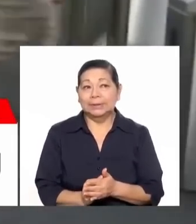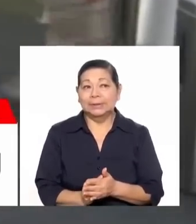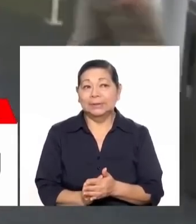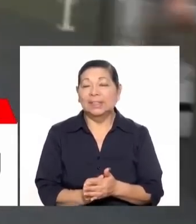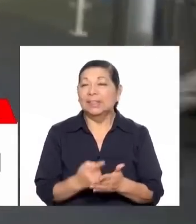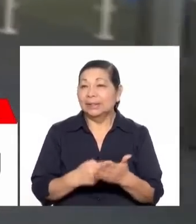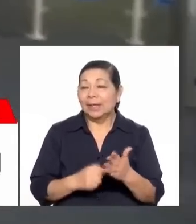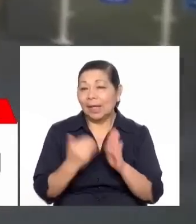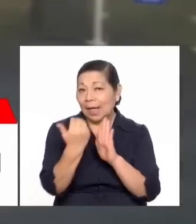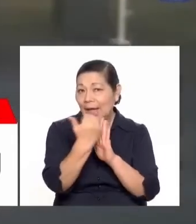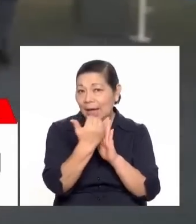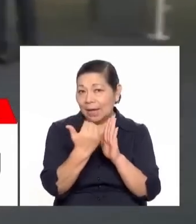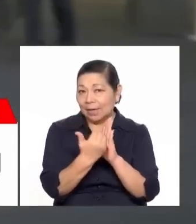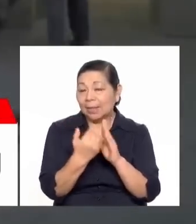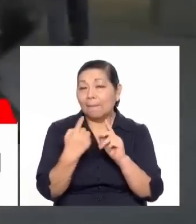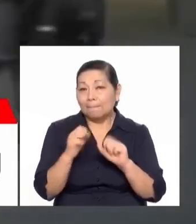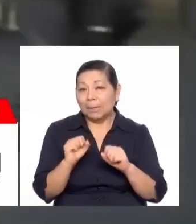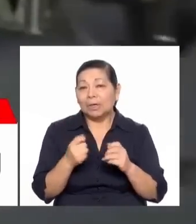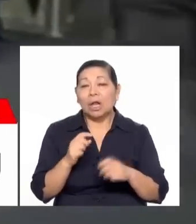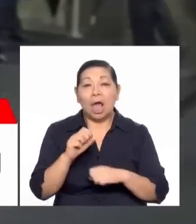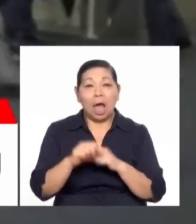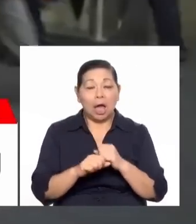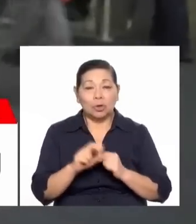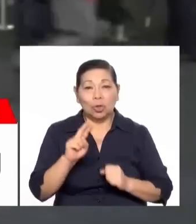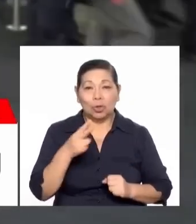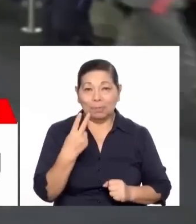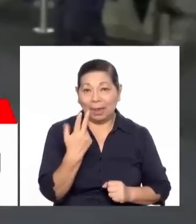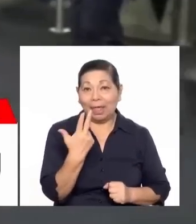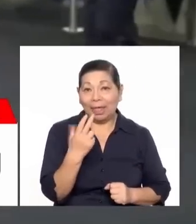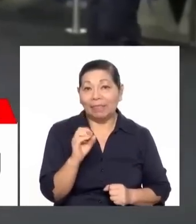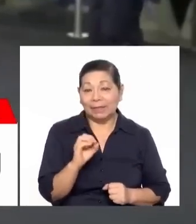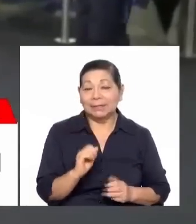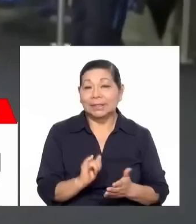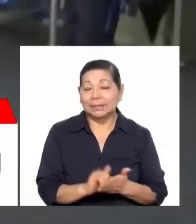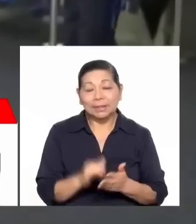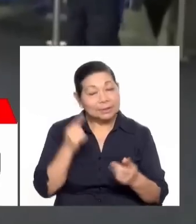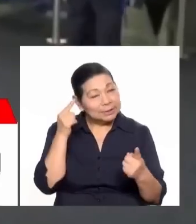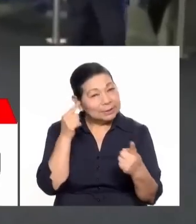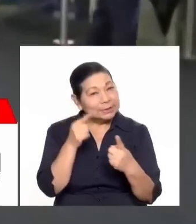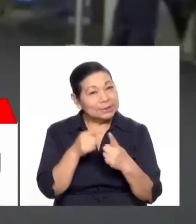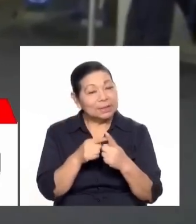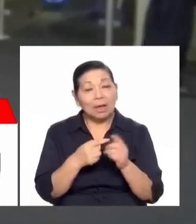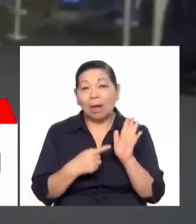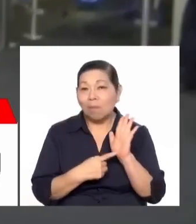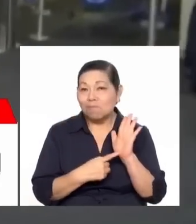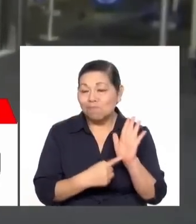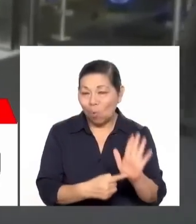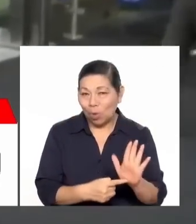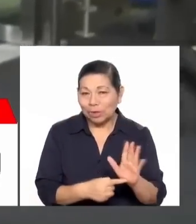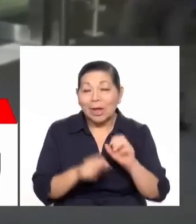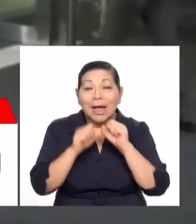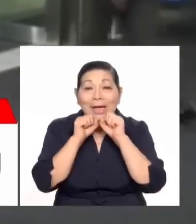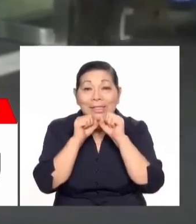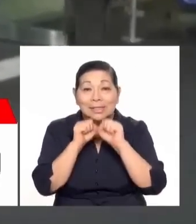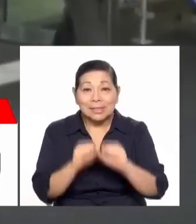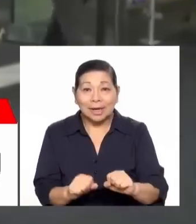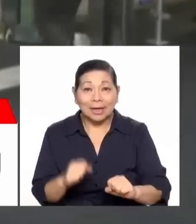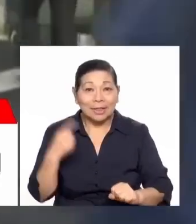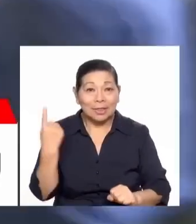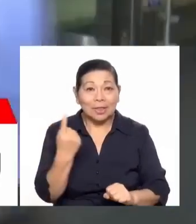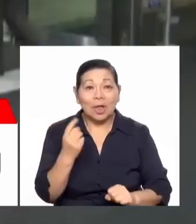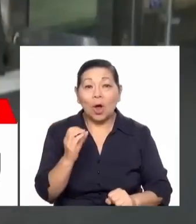lo que es la agenda para el 2030. Eso es lo que ha dado a conocer el secretario general de